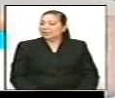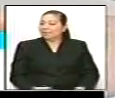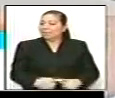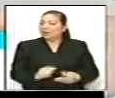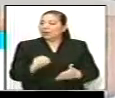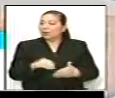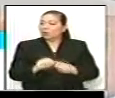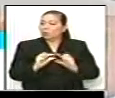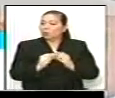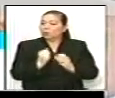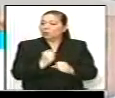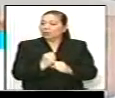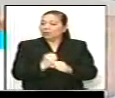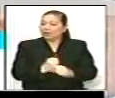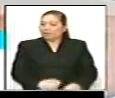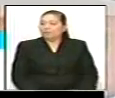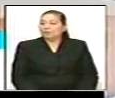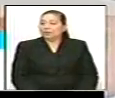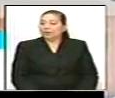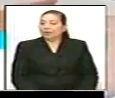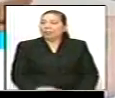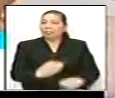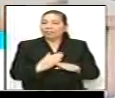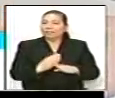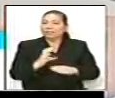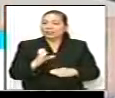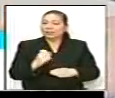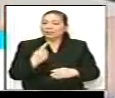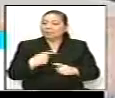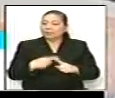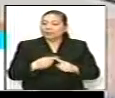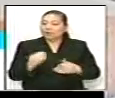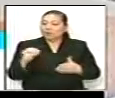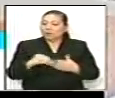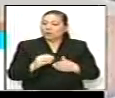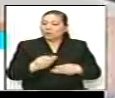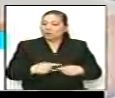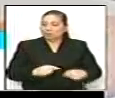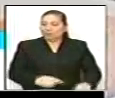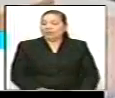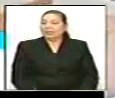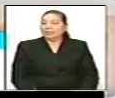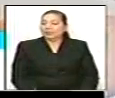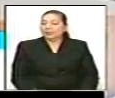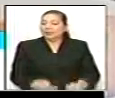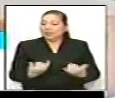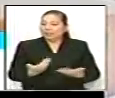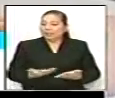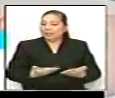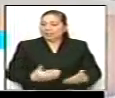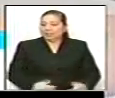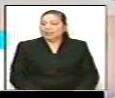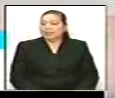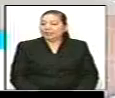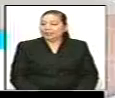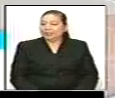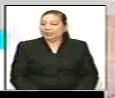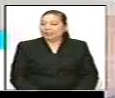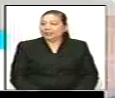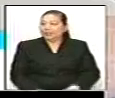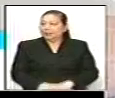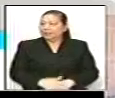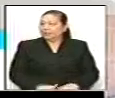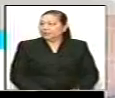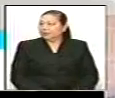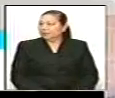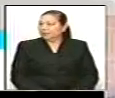a través del grupo de trabajo de Defensa Civil con las distintas áreas competentes. Entonces, en este caso, en esta actividad está el apoyo